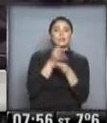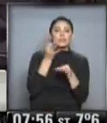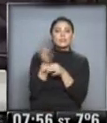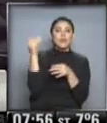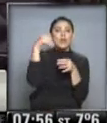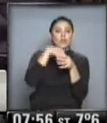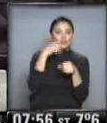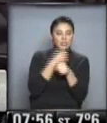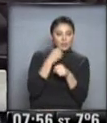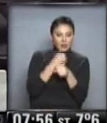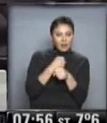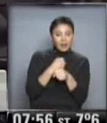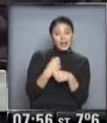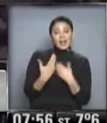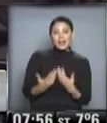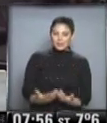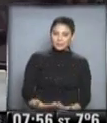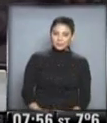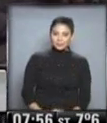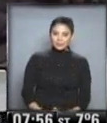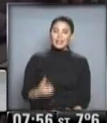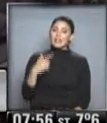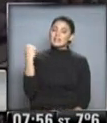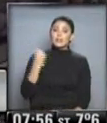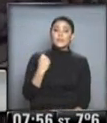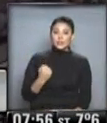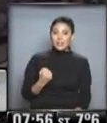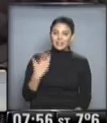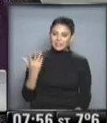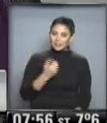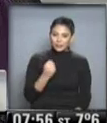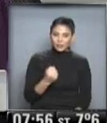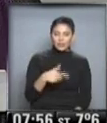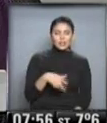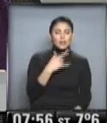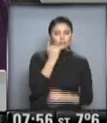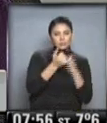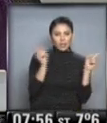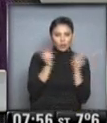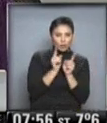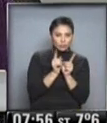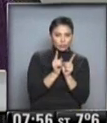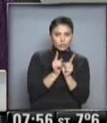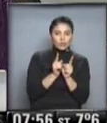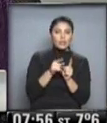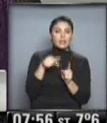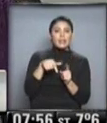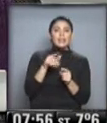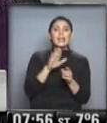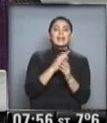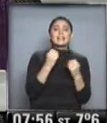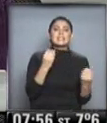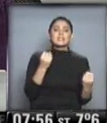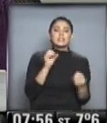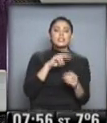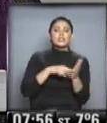laboral, y bueno, y es bien importante este logro. Y contanos brevemente, Pablo, ¿qué es Tiflolibros?